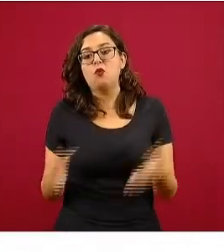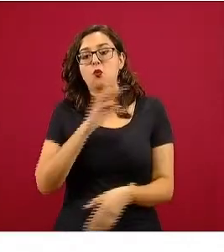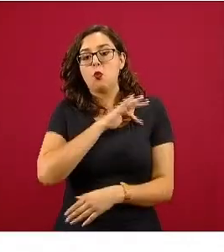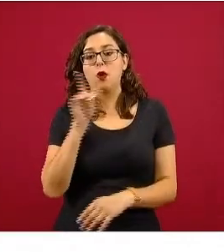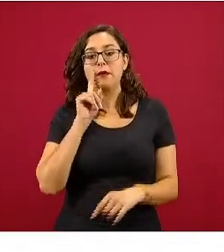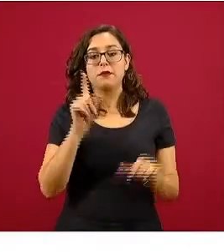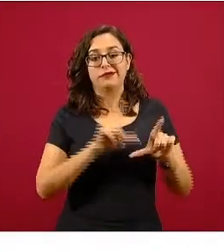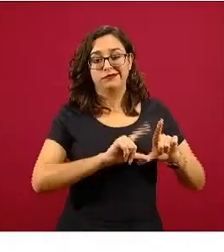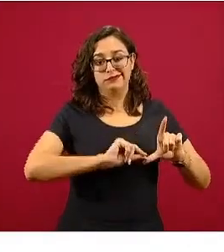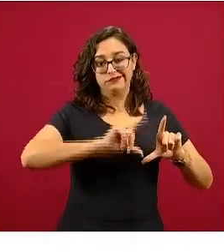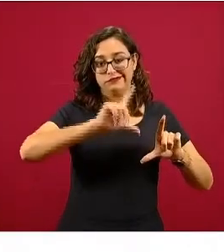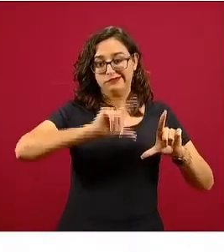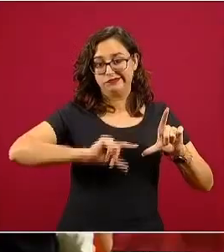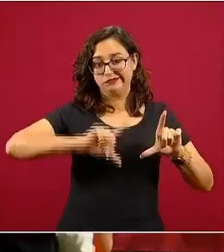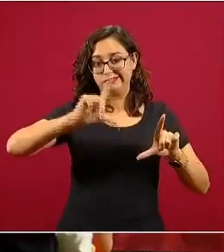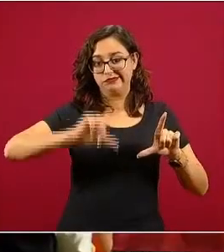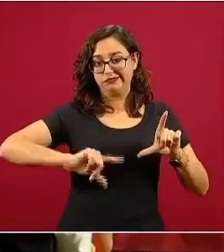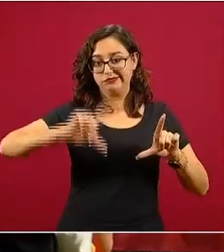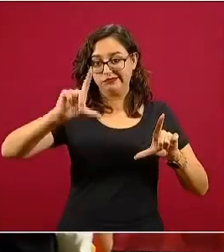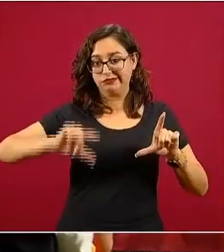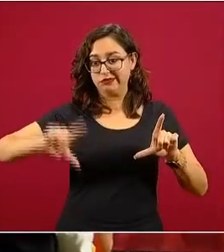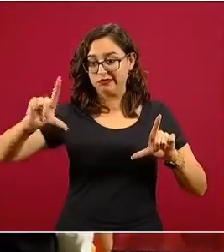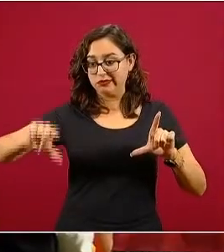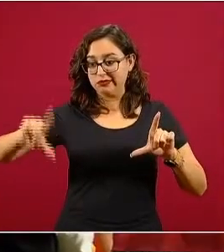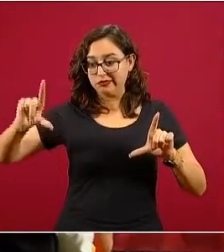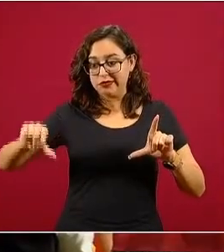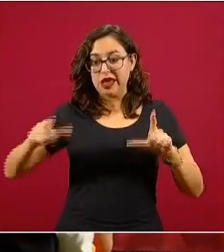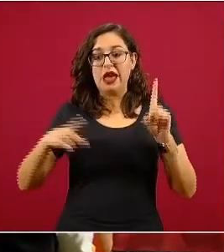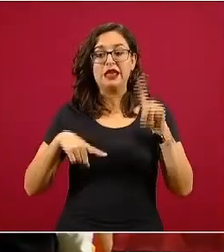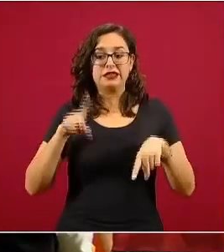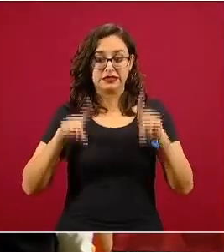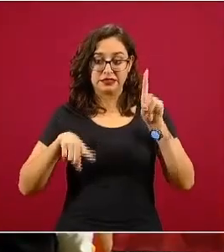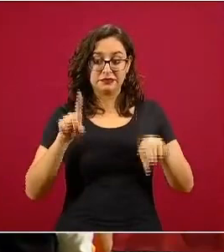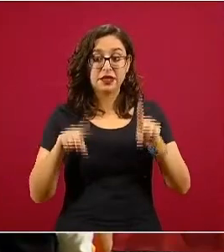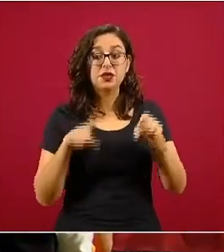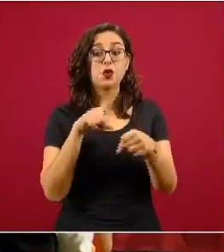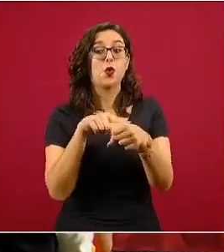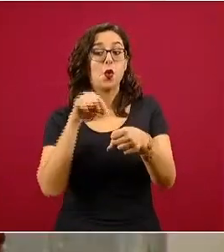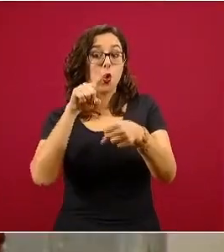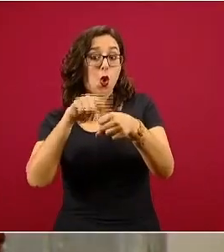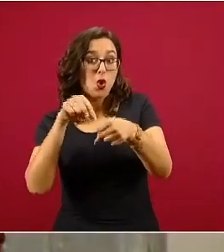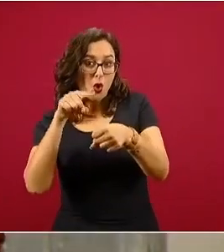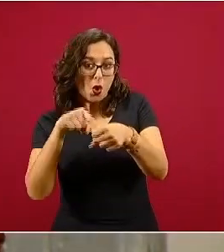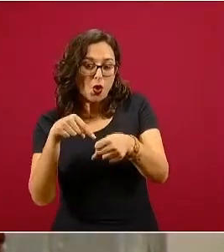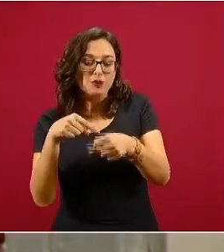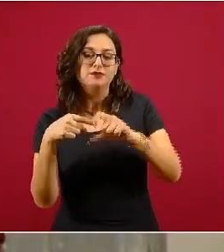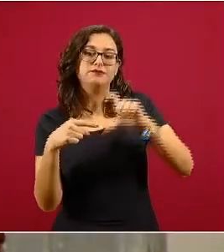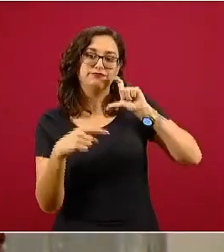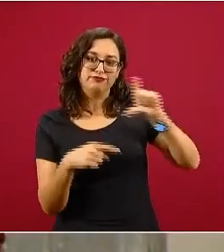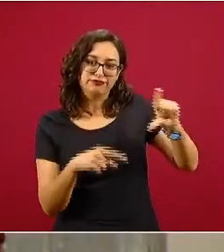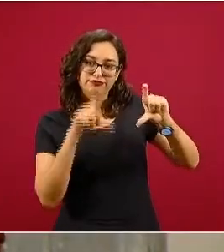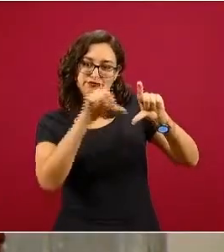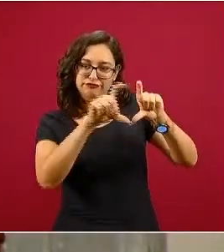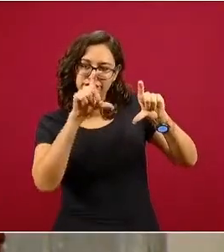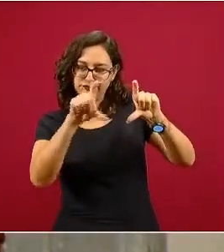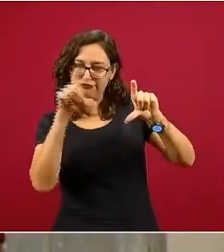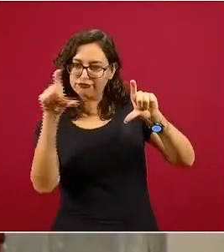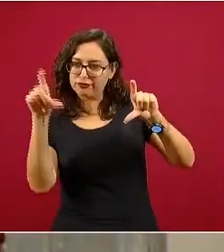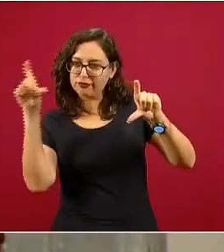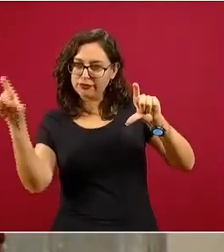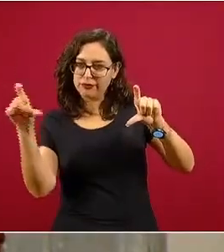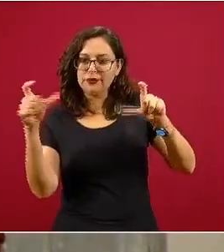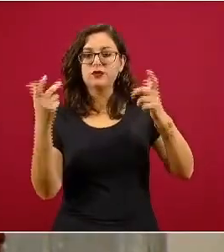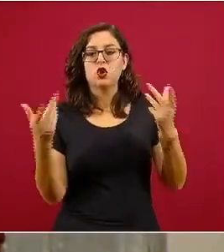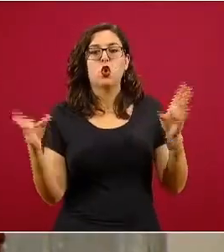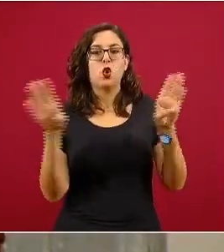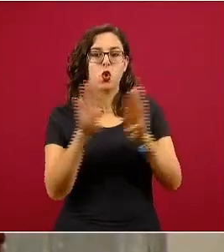que son barras que están apiladas en base a cada una de las clasificaciones y entonces podemos ver cuál es el